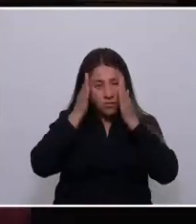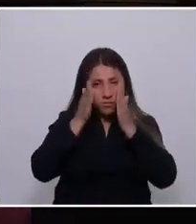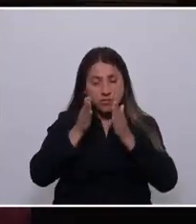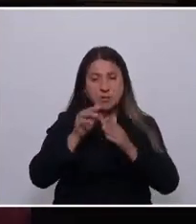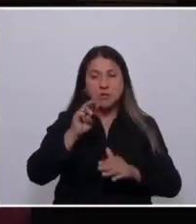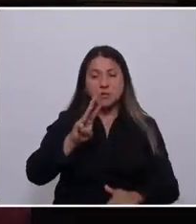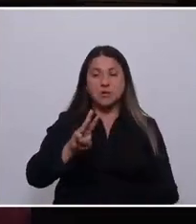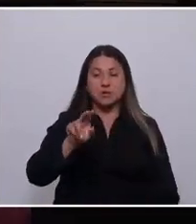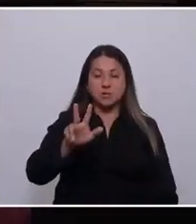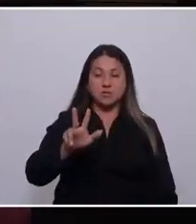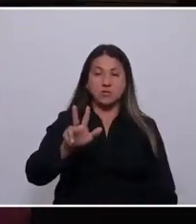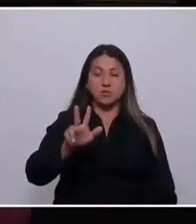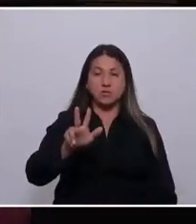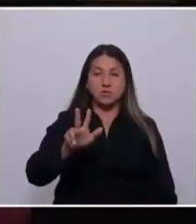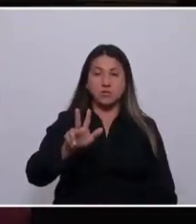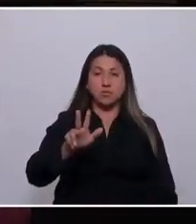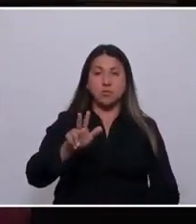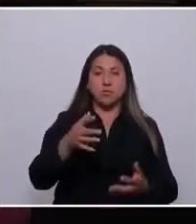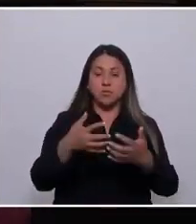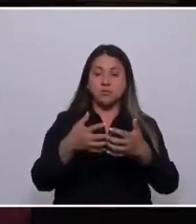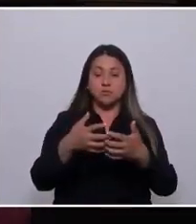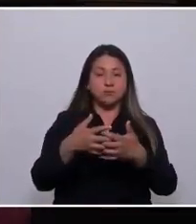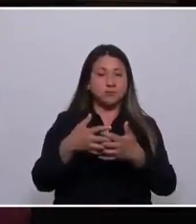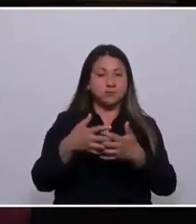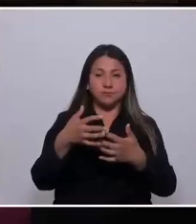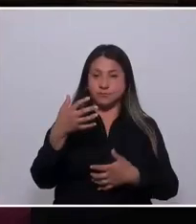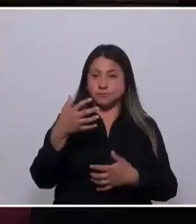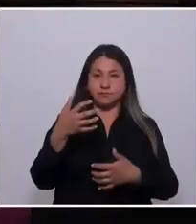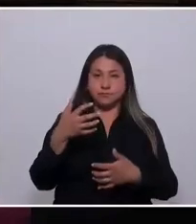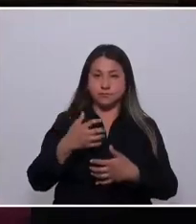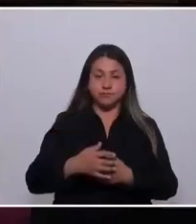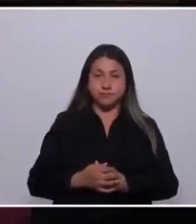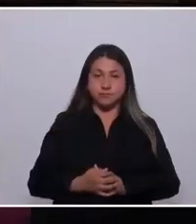38 son incompatibles.